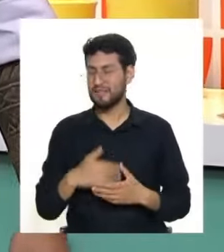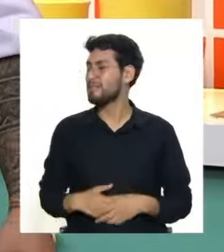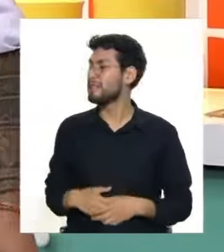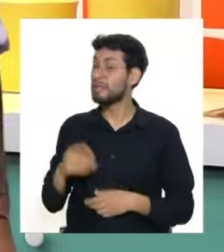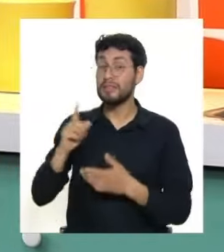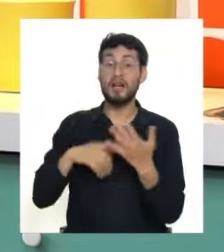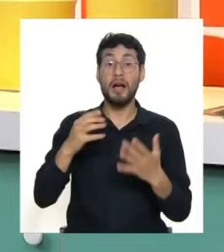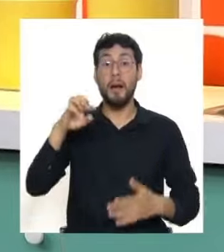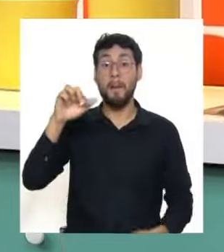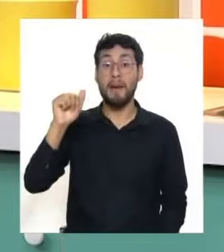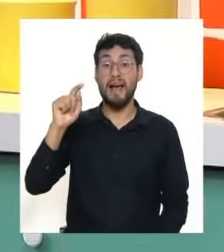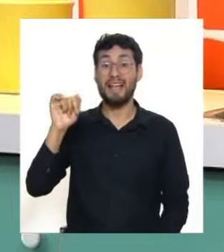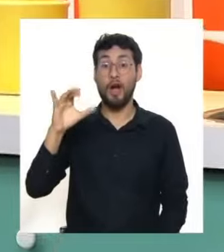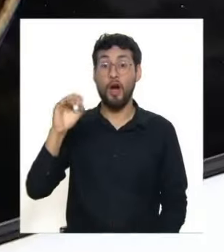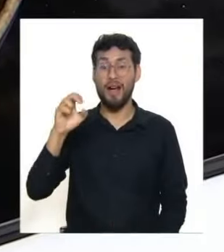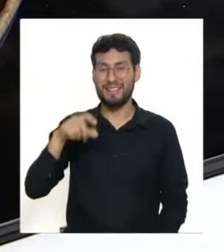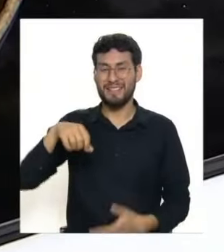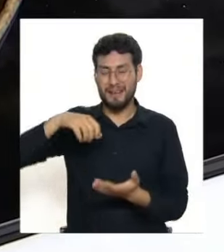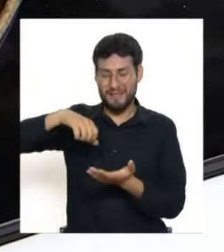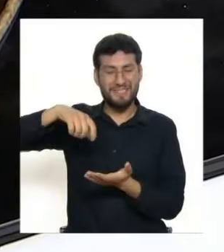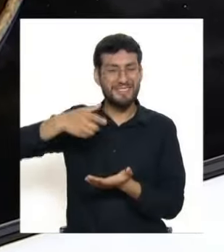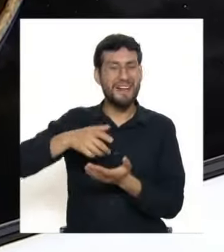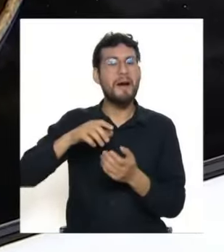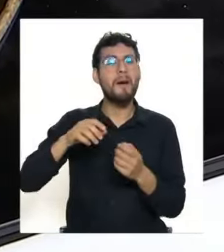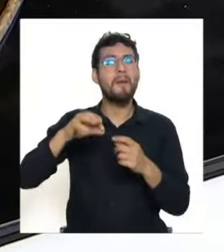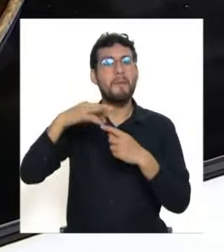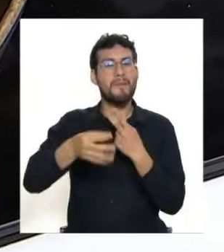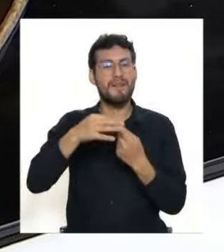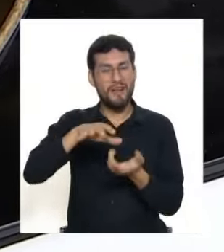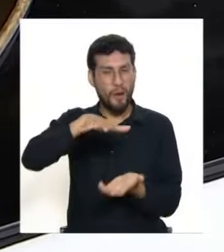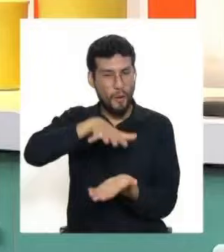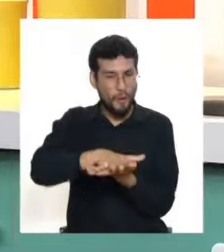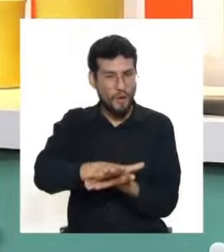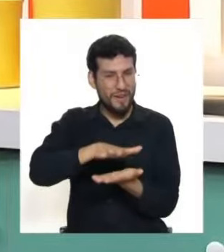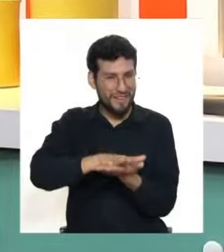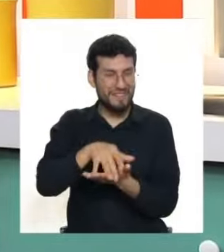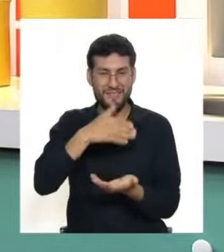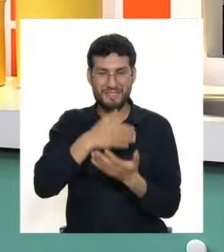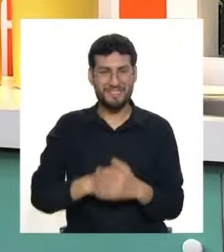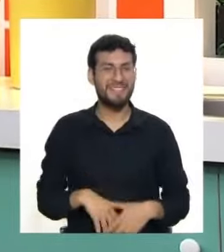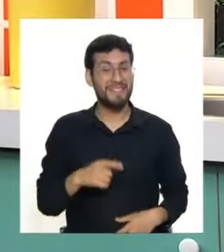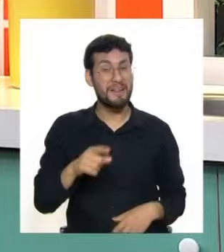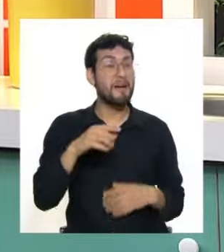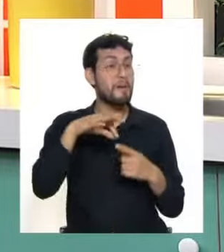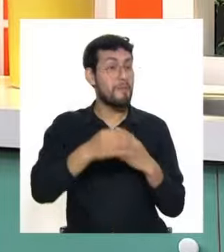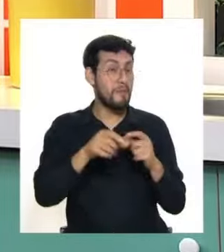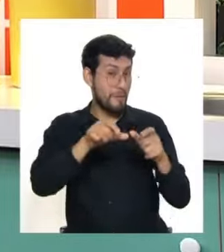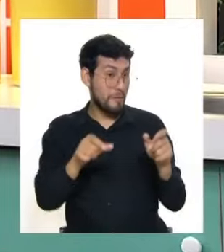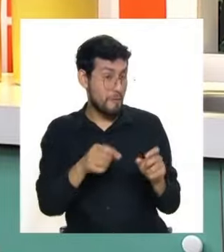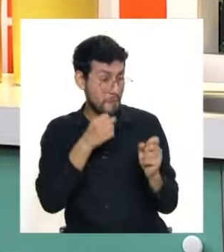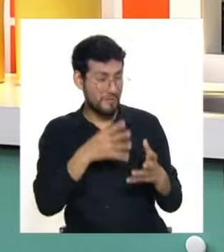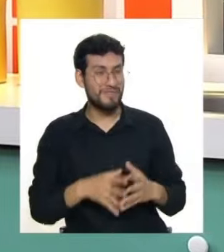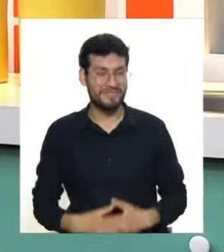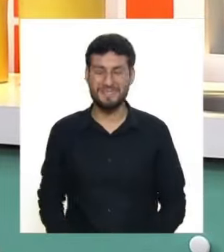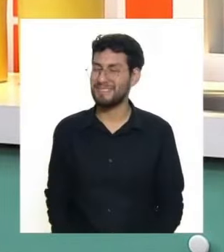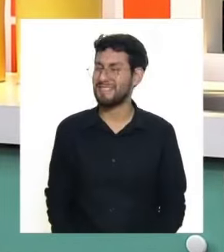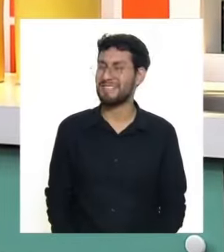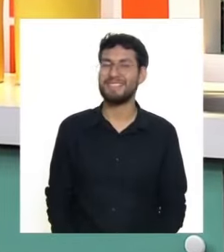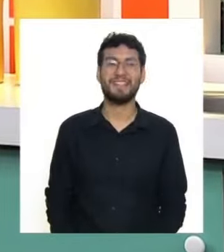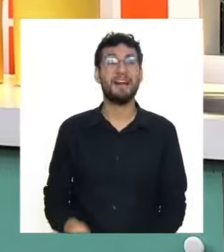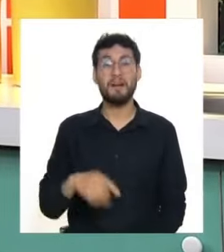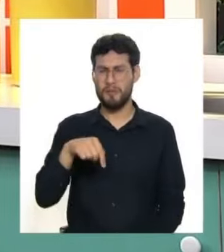Unos patacones. Uy, unos patacones hubieran quedado geniales. O con su plátano maduro al costado, claro. Pero igual va